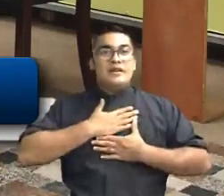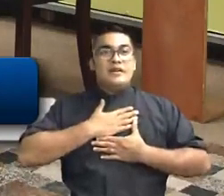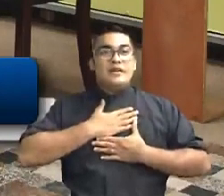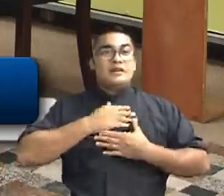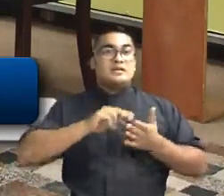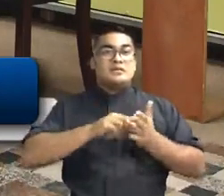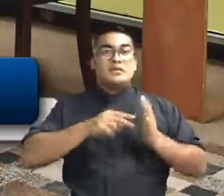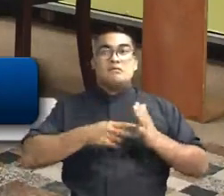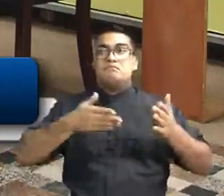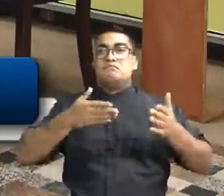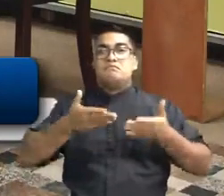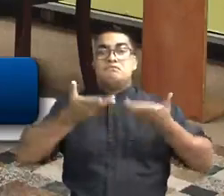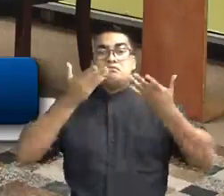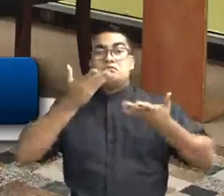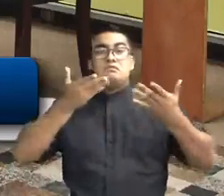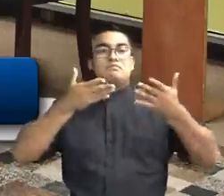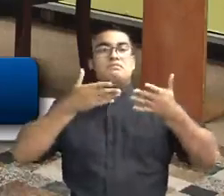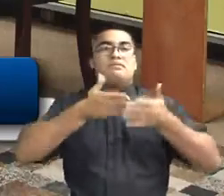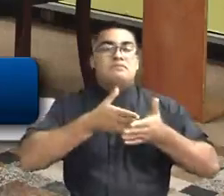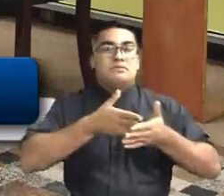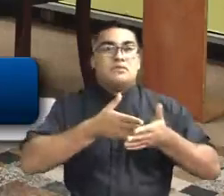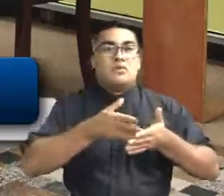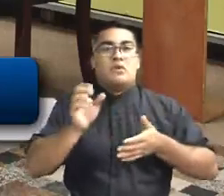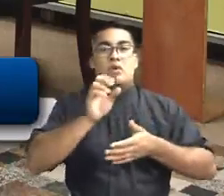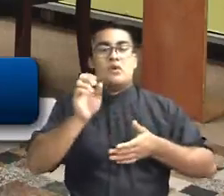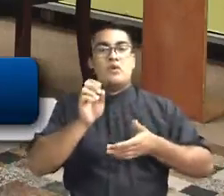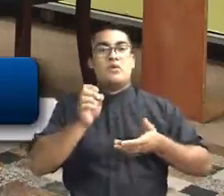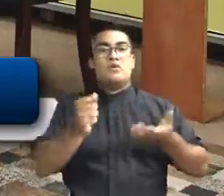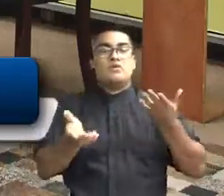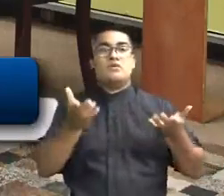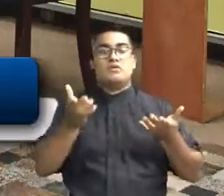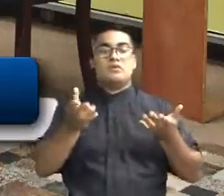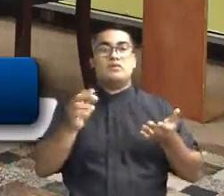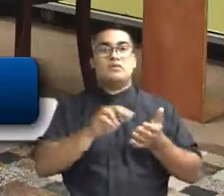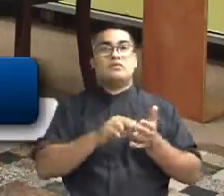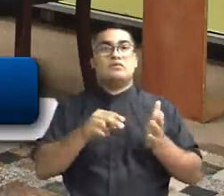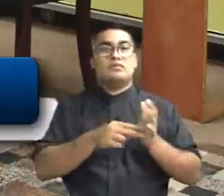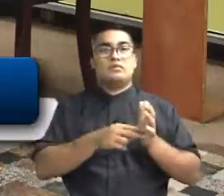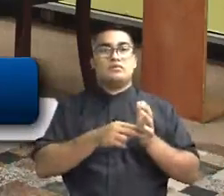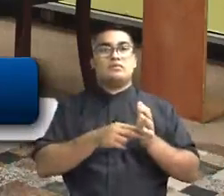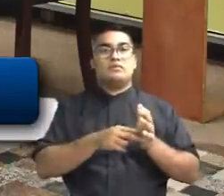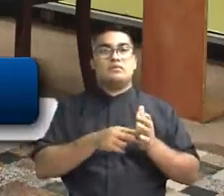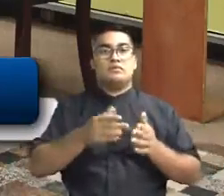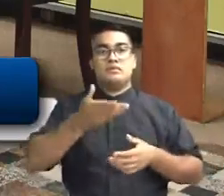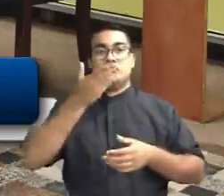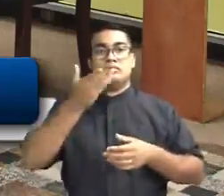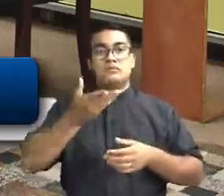respiratoria. O hace agudizaciones. Ellos tienen una insuficiencia